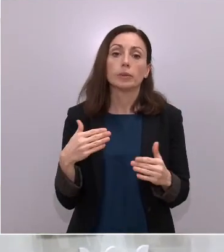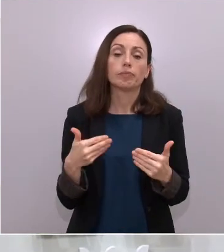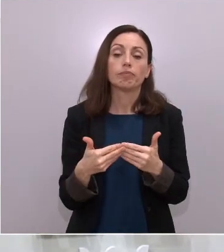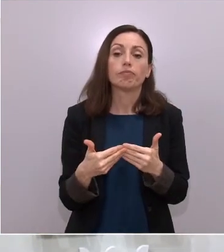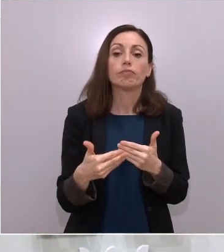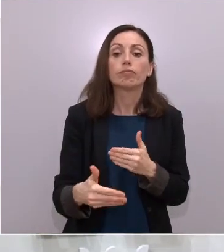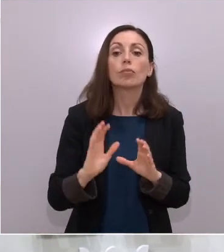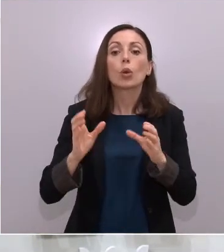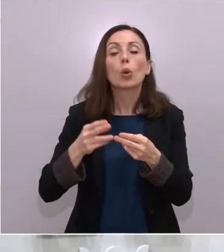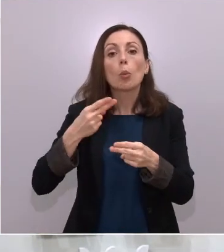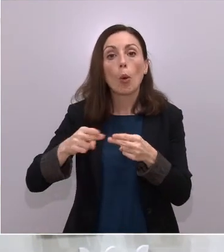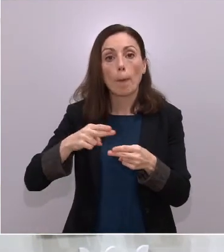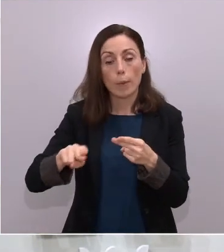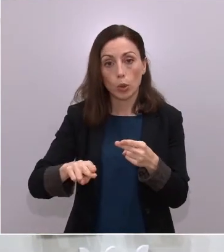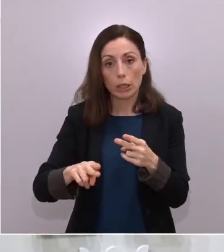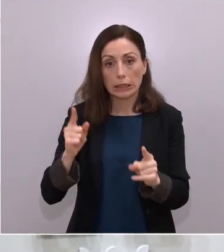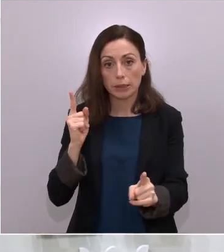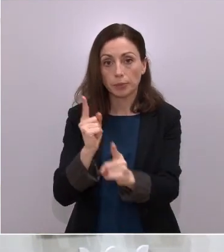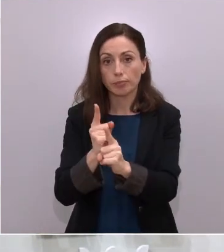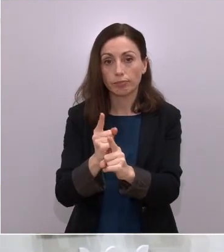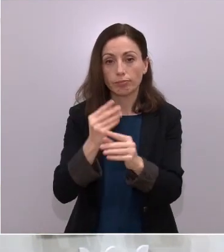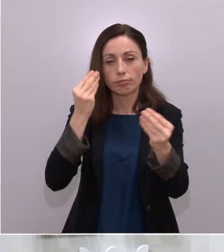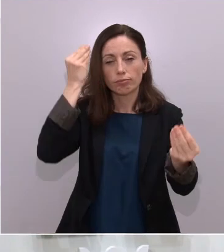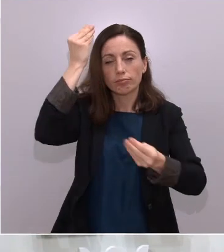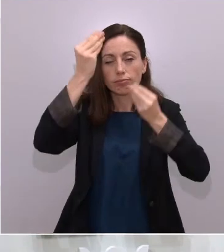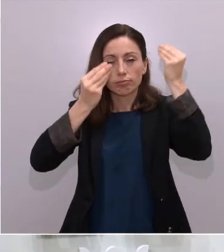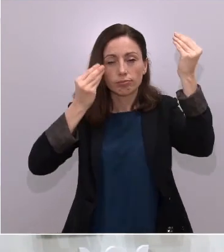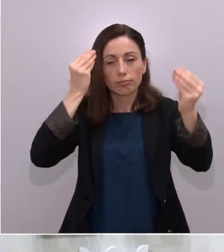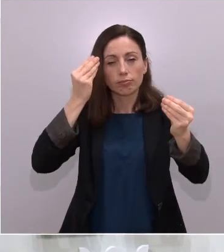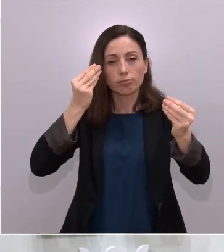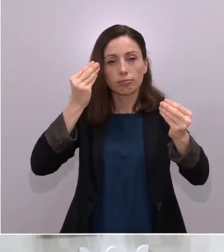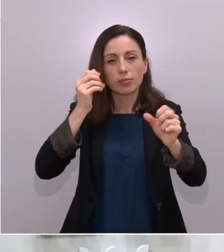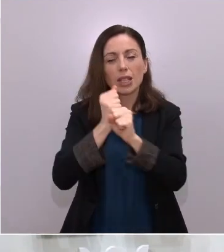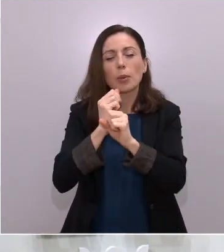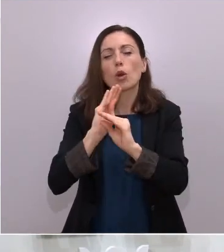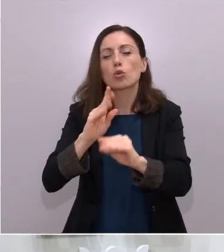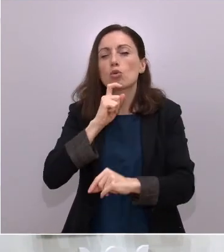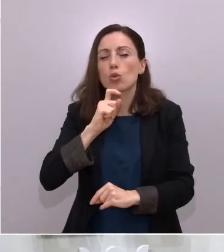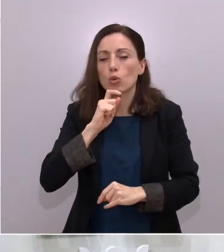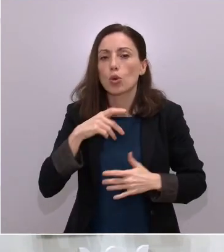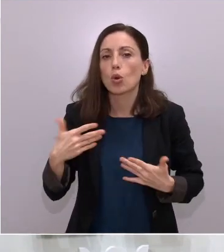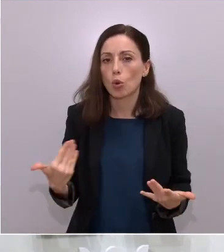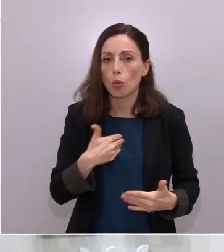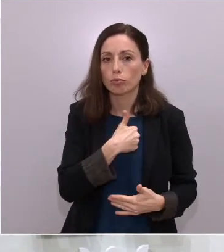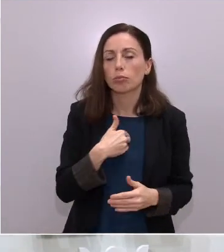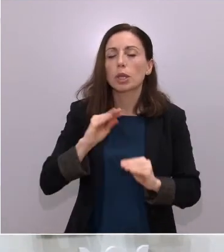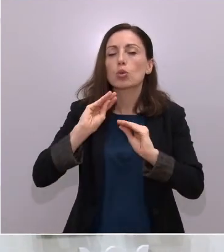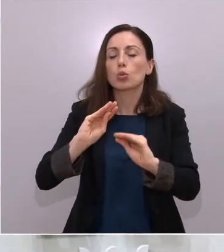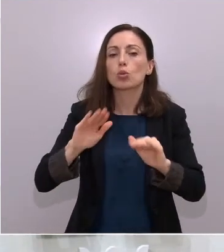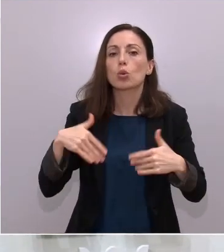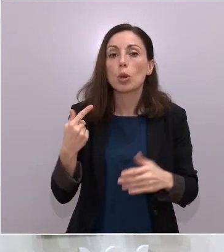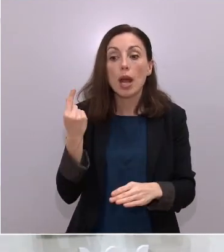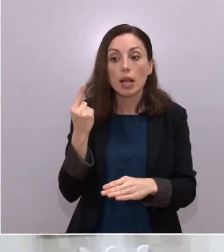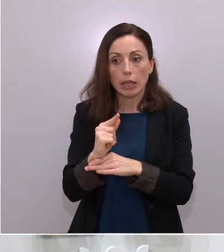partidos políticos de la oposición reconsideren la postura que están teniendo. Reconsideren esta postura, que desde la